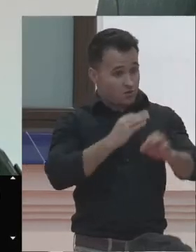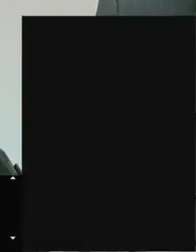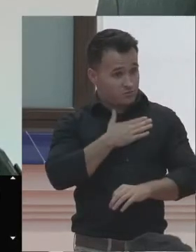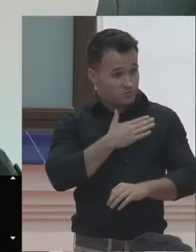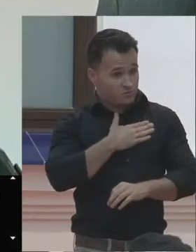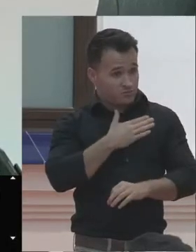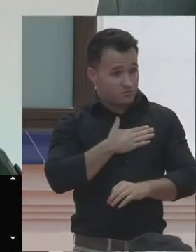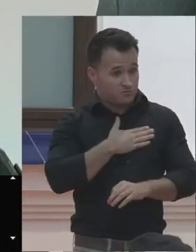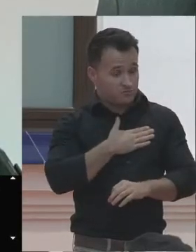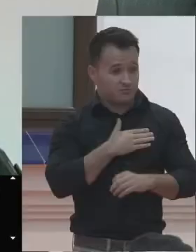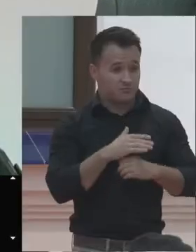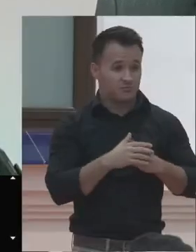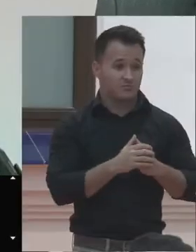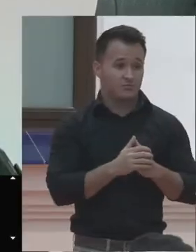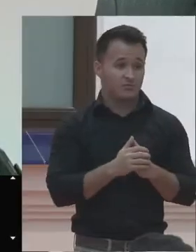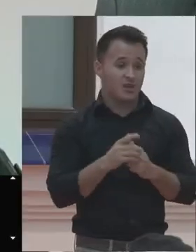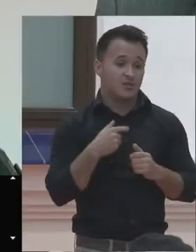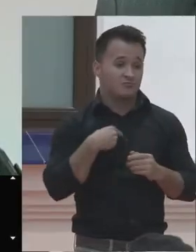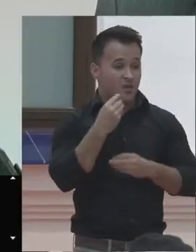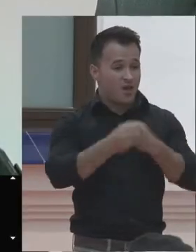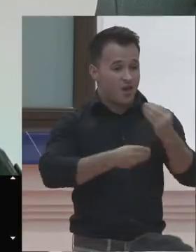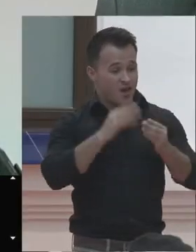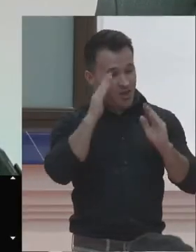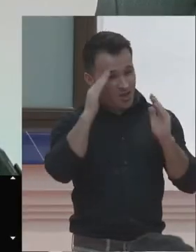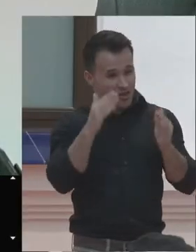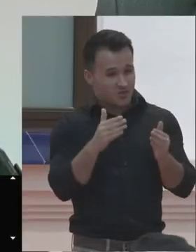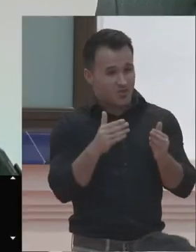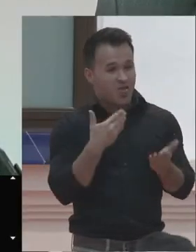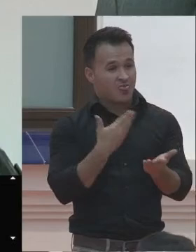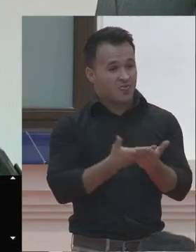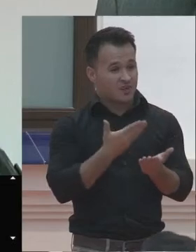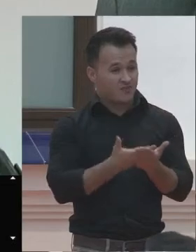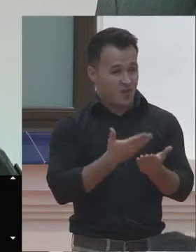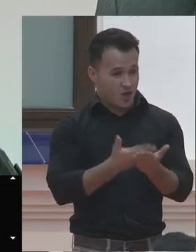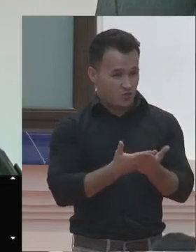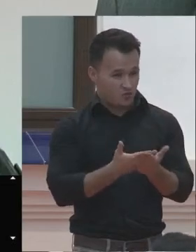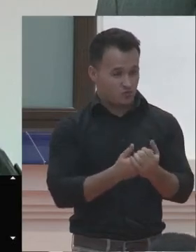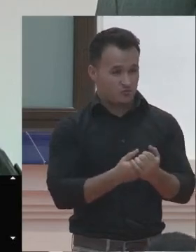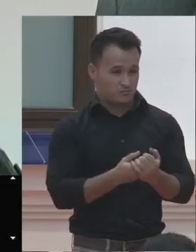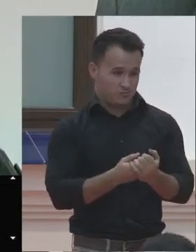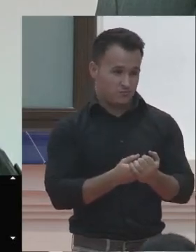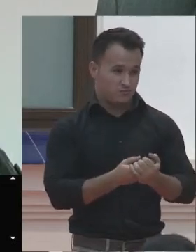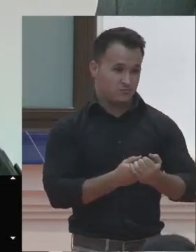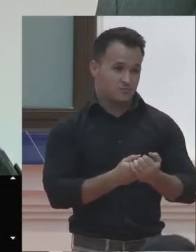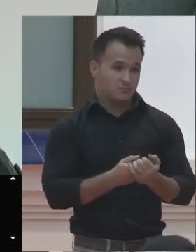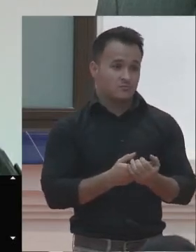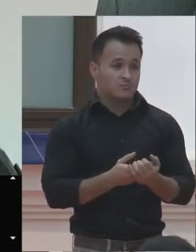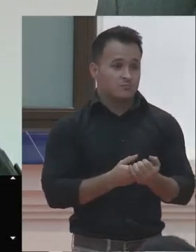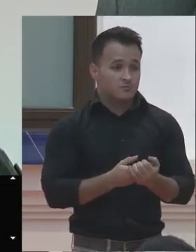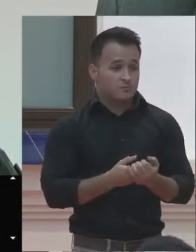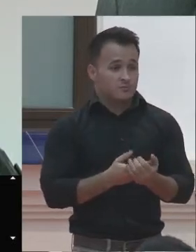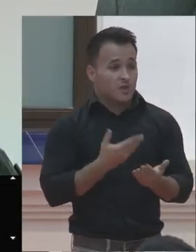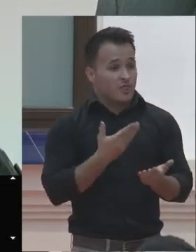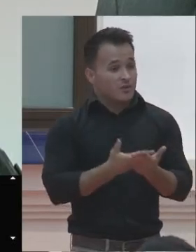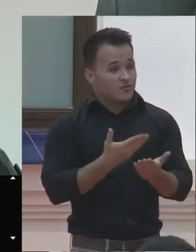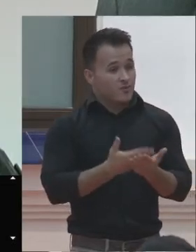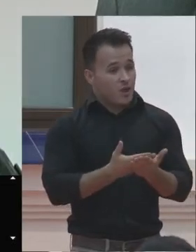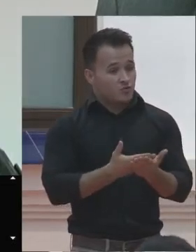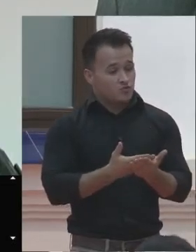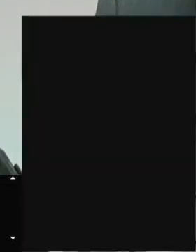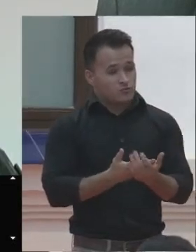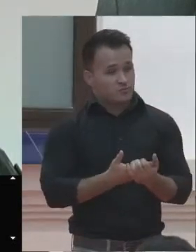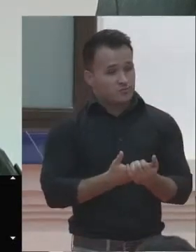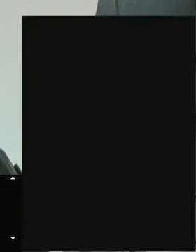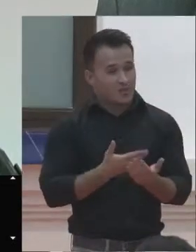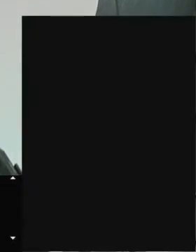Railland, pues una de las cosas que nos dedicamos es a certificar. Hablando de certificados que hace un momento mencionabas, Federico, pues nosotros certificamos y, entre otras